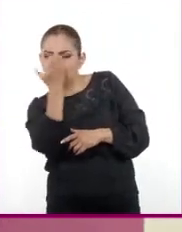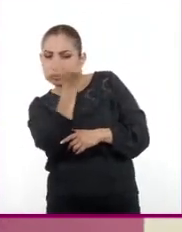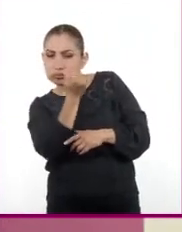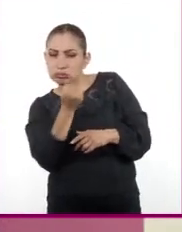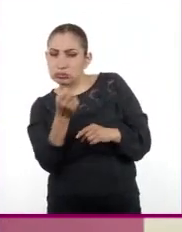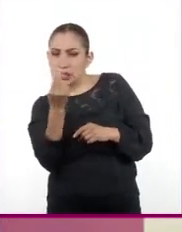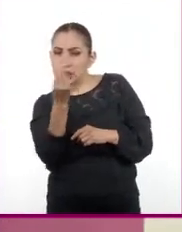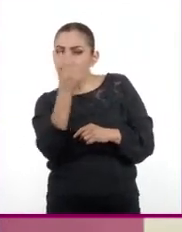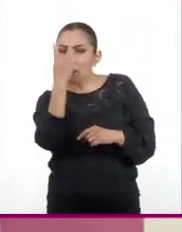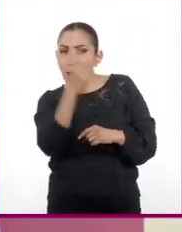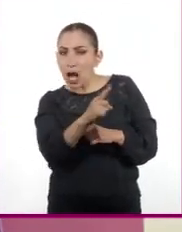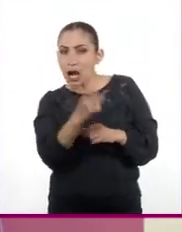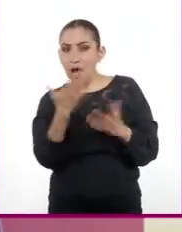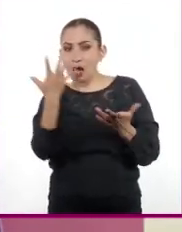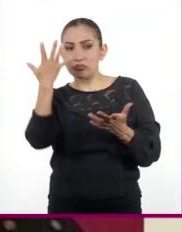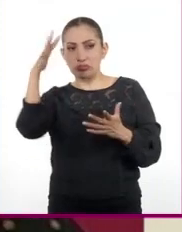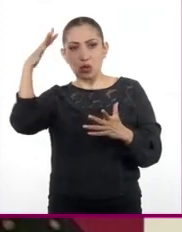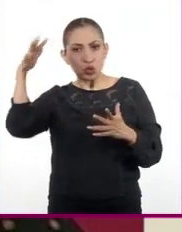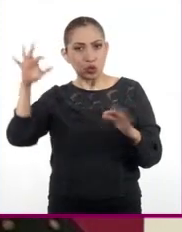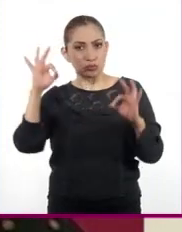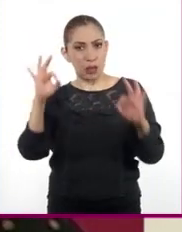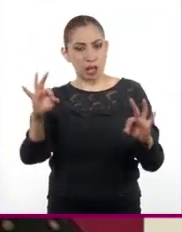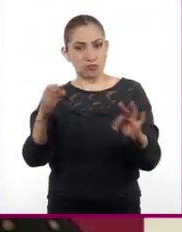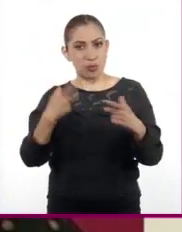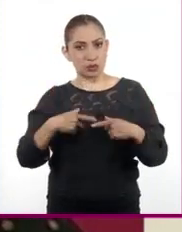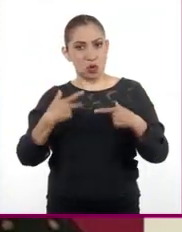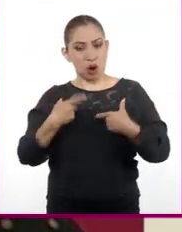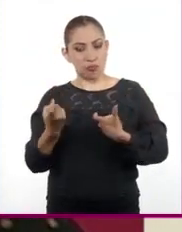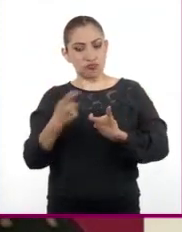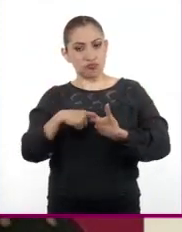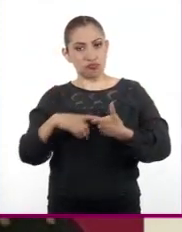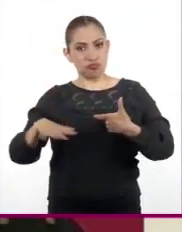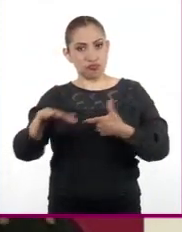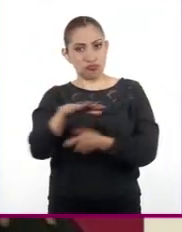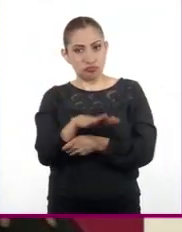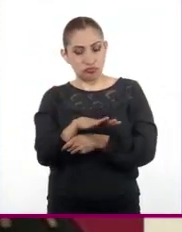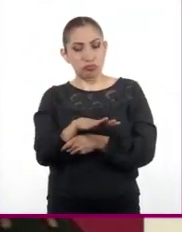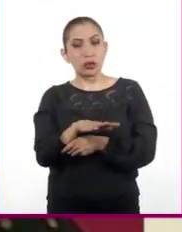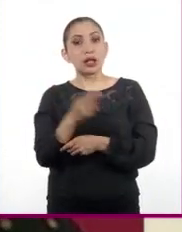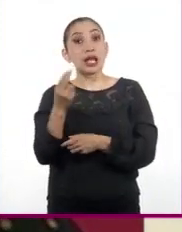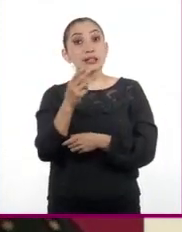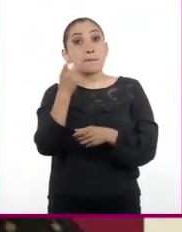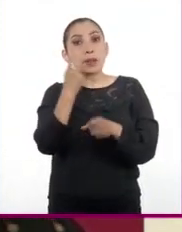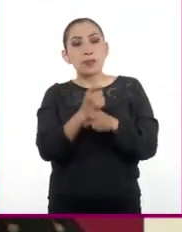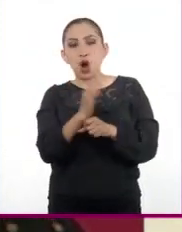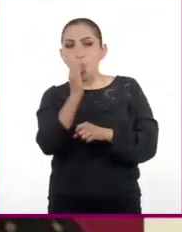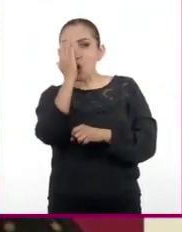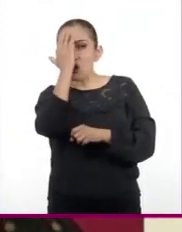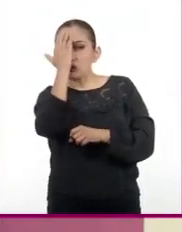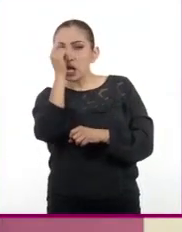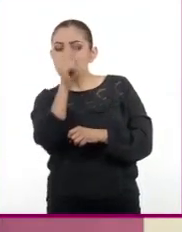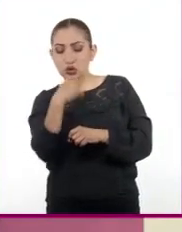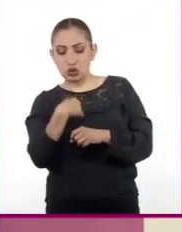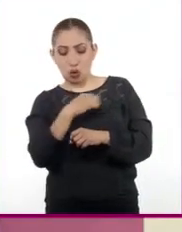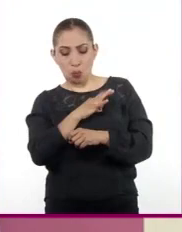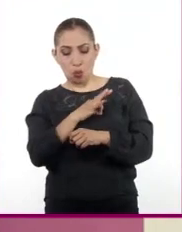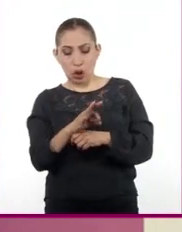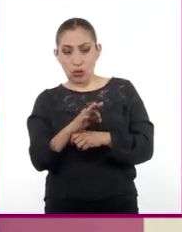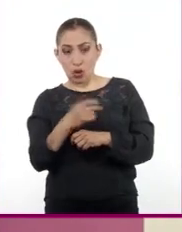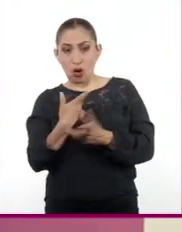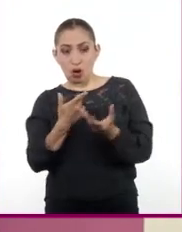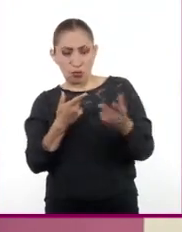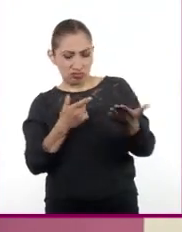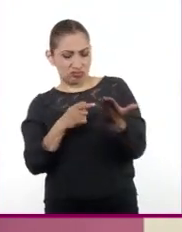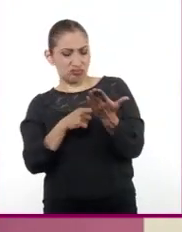son necesarias para actuar como ciudadanos, es imprescindible que tengan conocimiento de este derecho, que aprendan